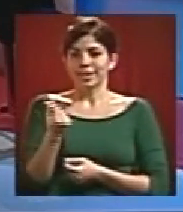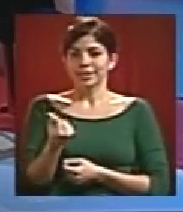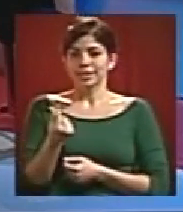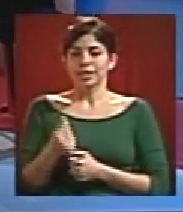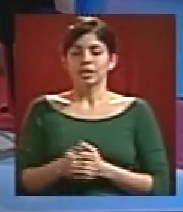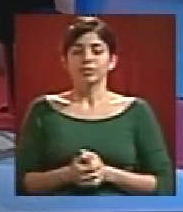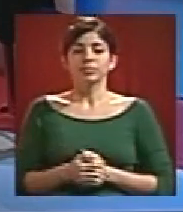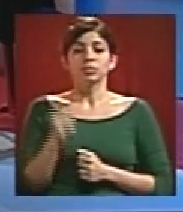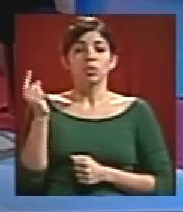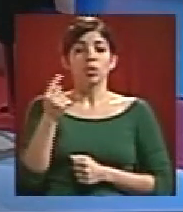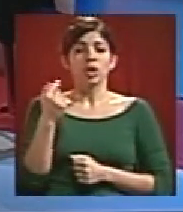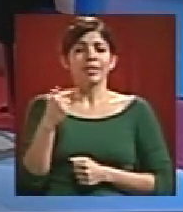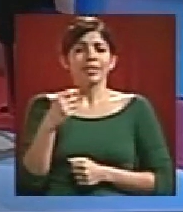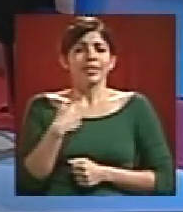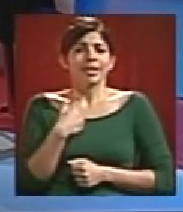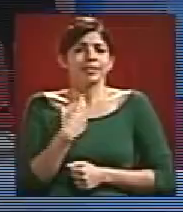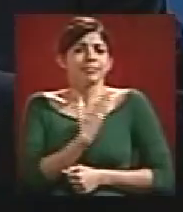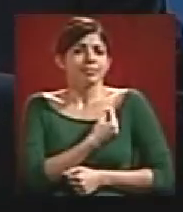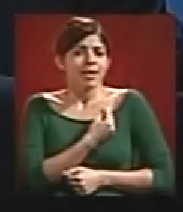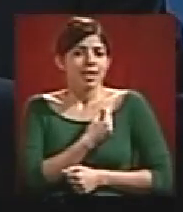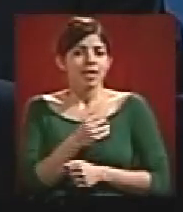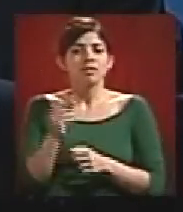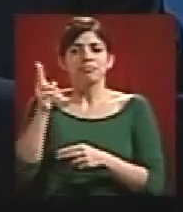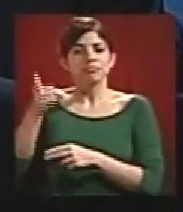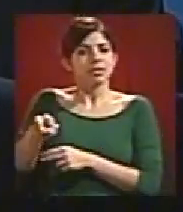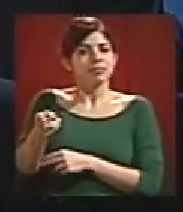lo único que hay que tenerle miedo es al miedo.